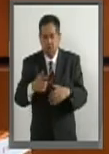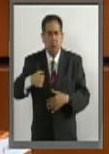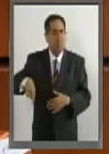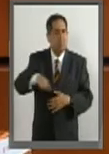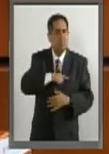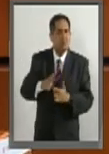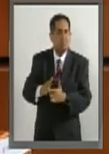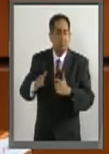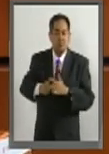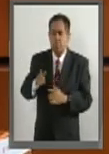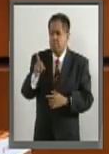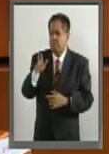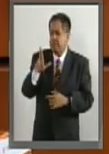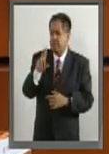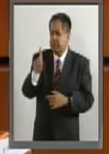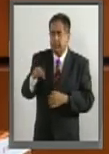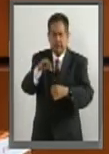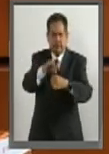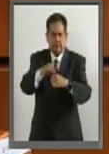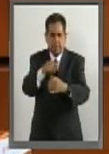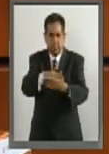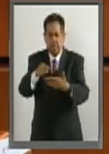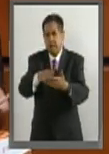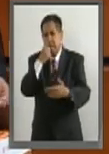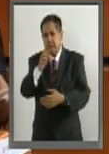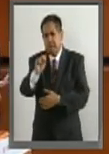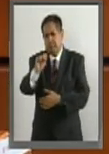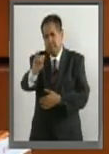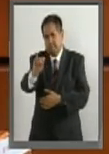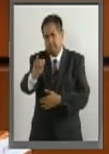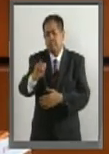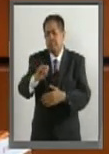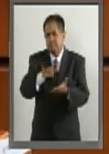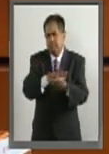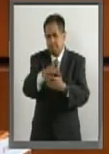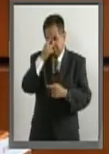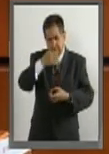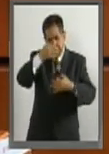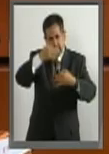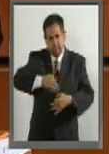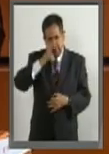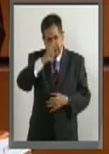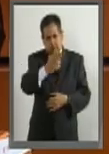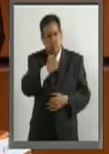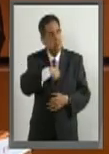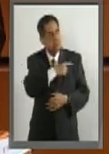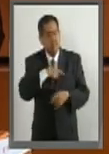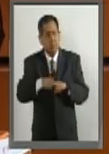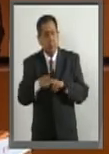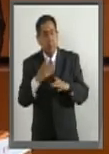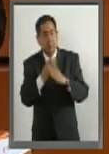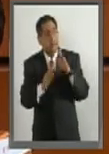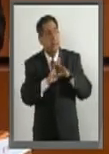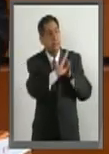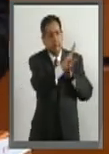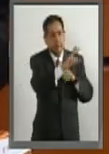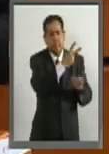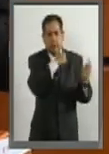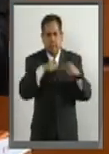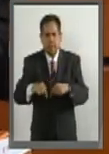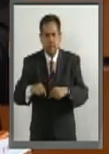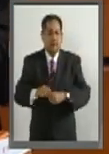Grupo Parlamentario del PRD es a favor de esta iniciativa y de la dignidad de nuestros hermanos migrantes mexicanos. Por su